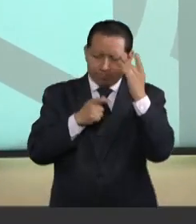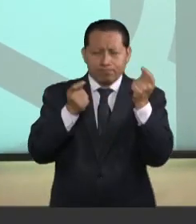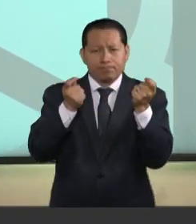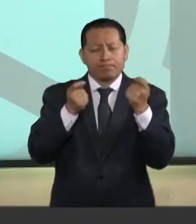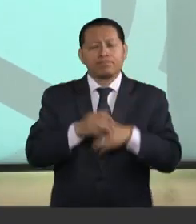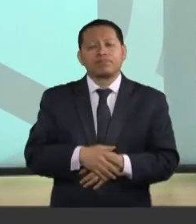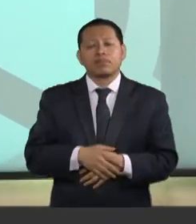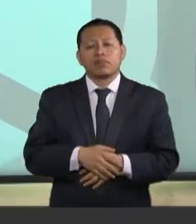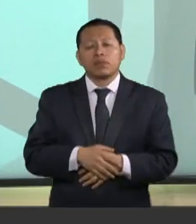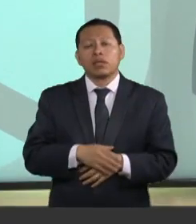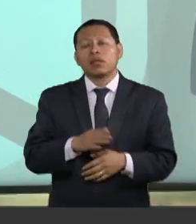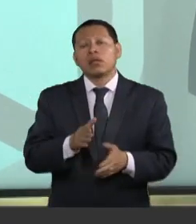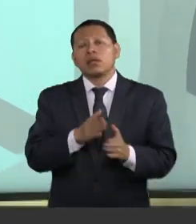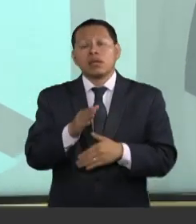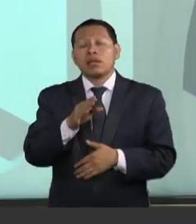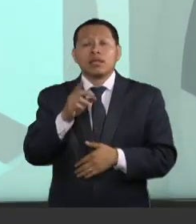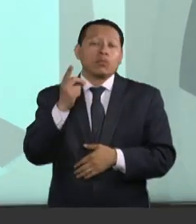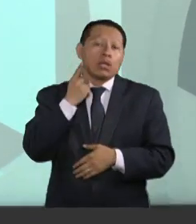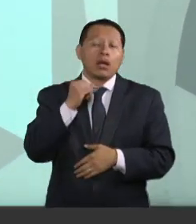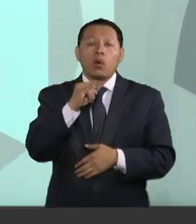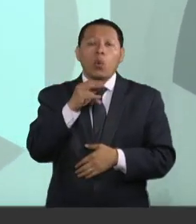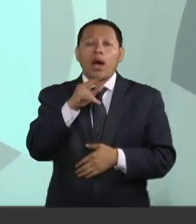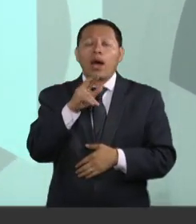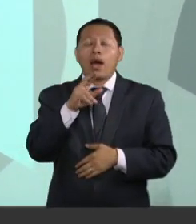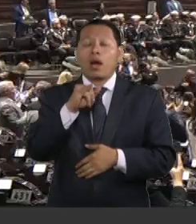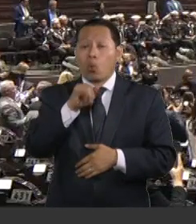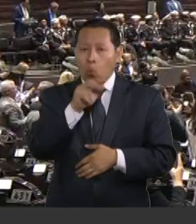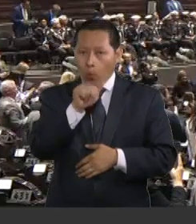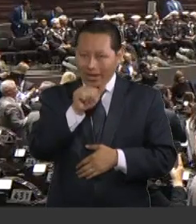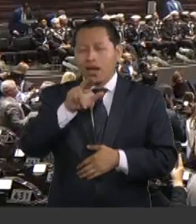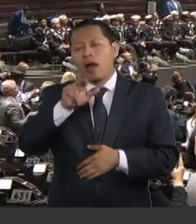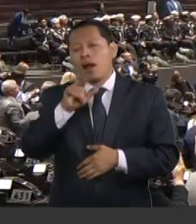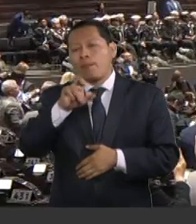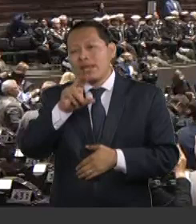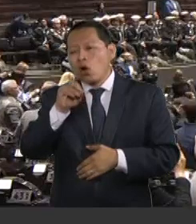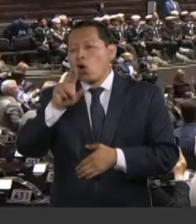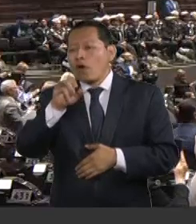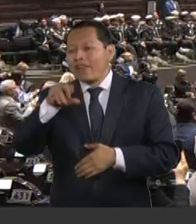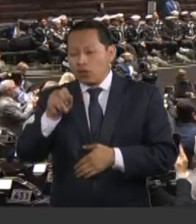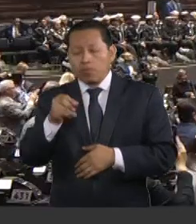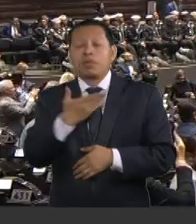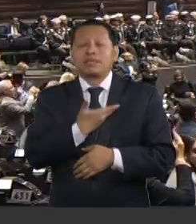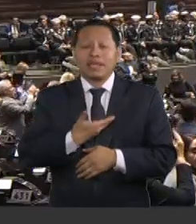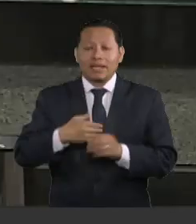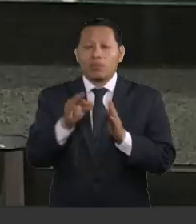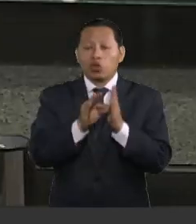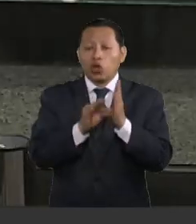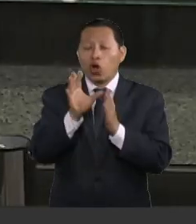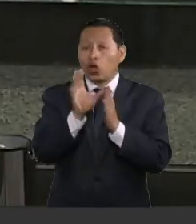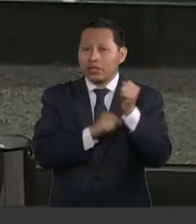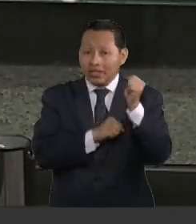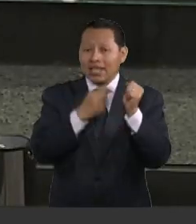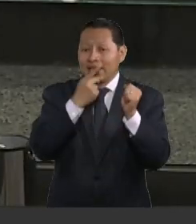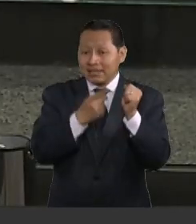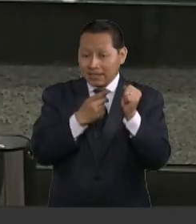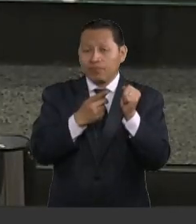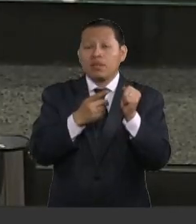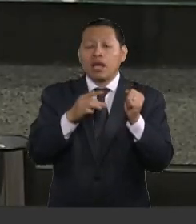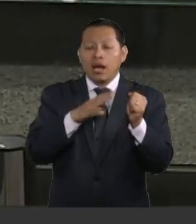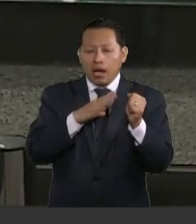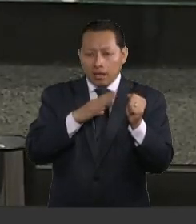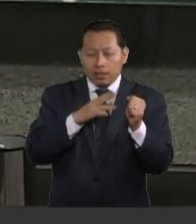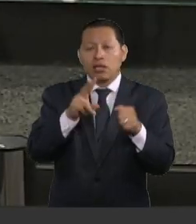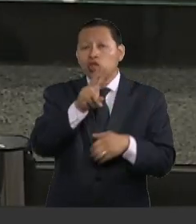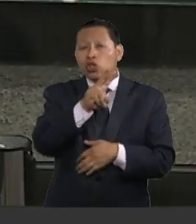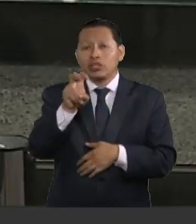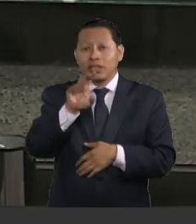el diputado Juan Ramiro Robledo presidente de la comisión de puntos constitucionales Indicó que la Constitución ha sido modificada por 256